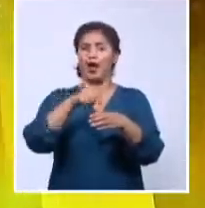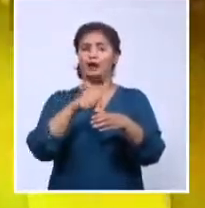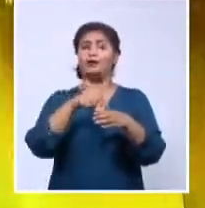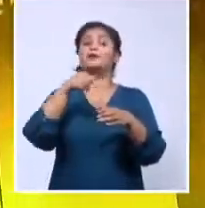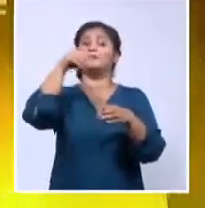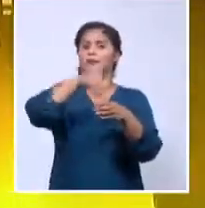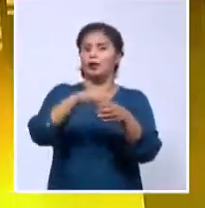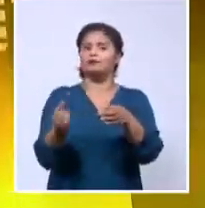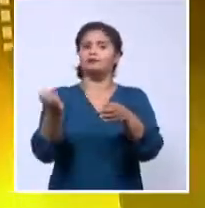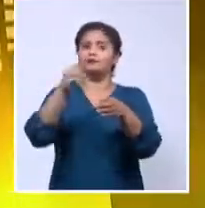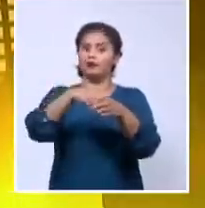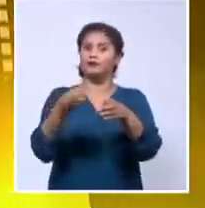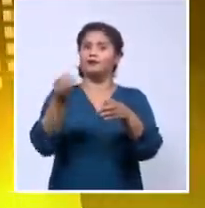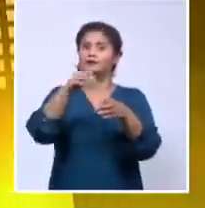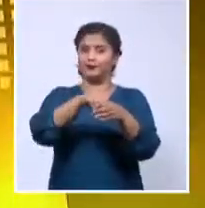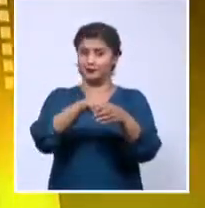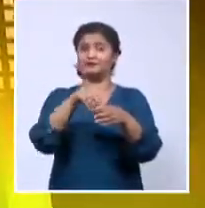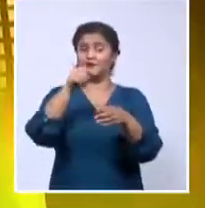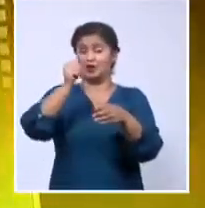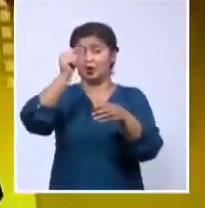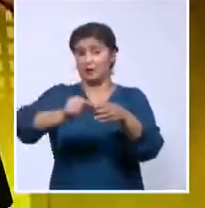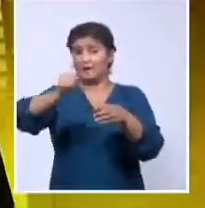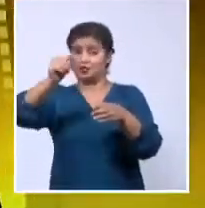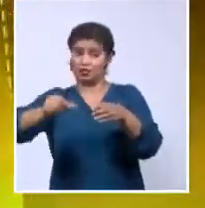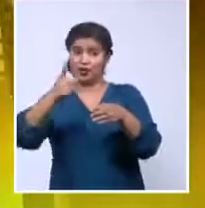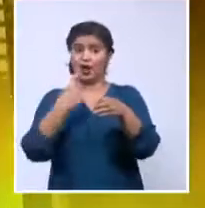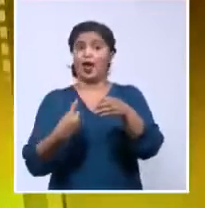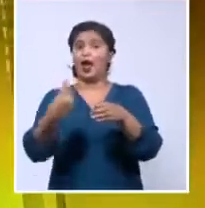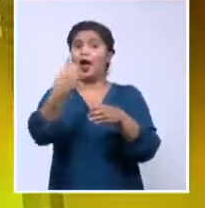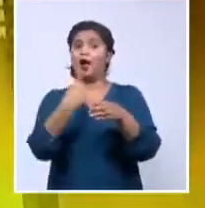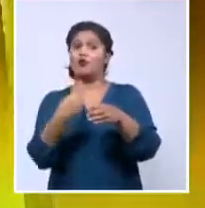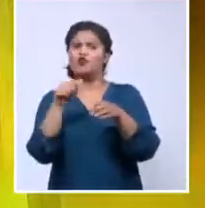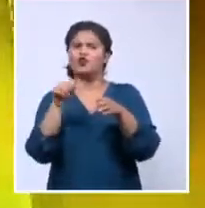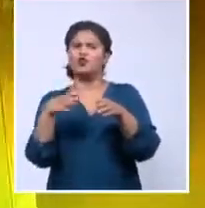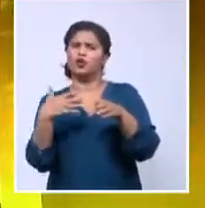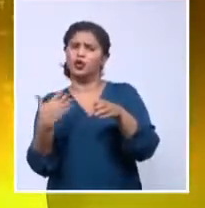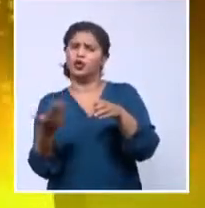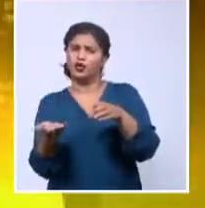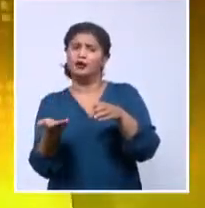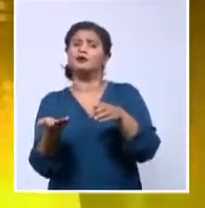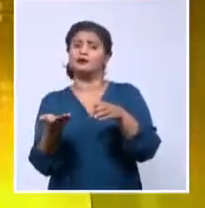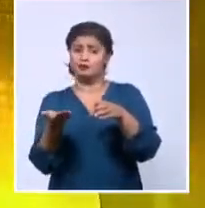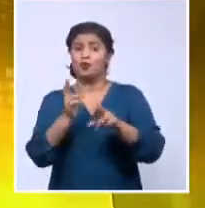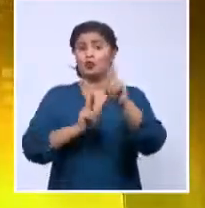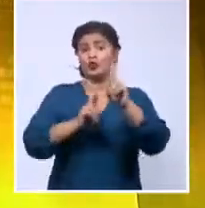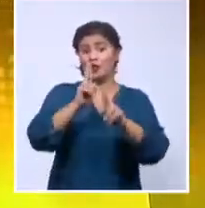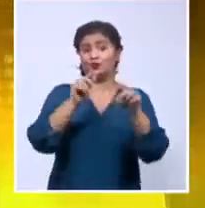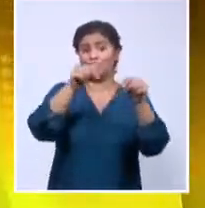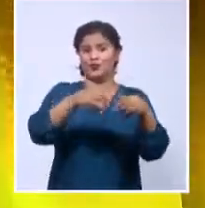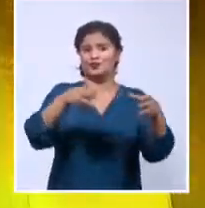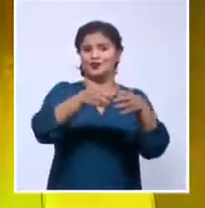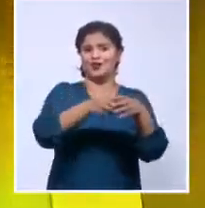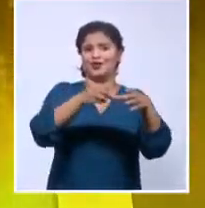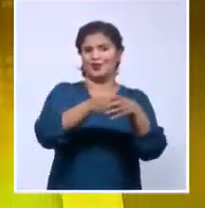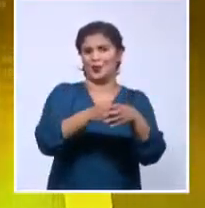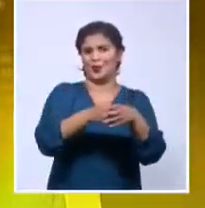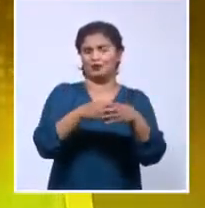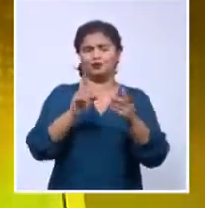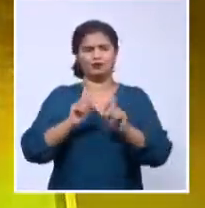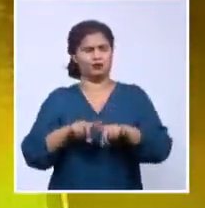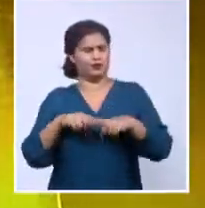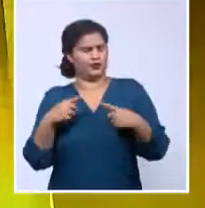y algunos de los que se sumaron ya no iban como los del inicio, sino que llevaban otros propósitos muy claros, con algunos de